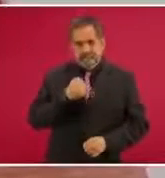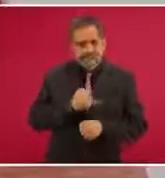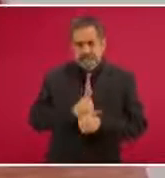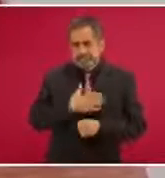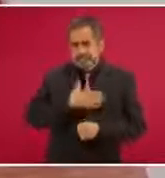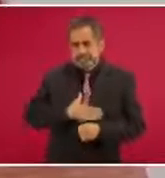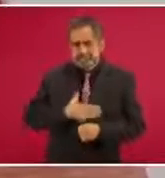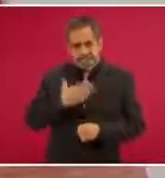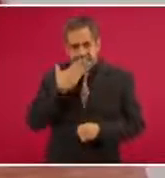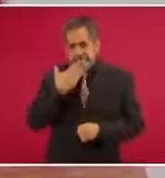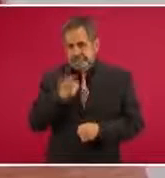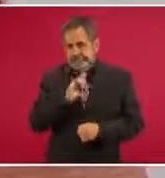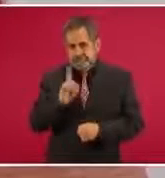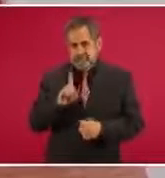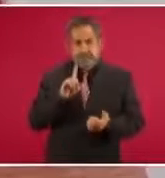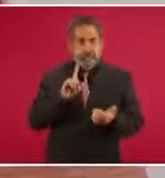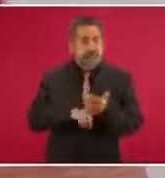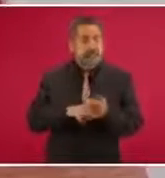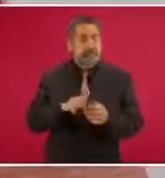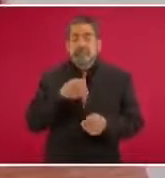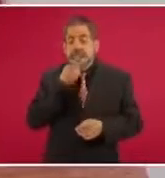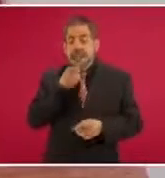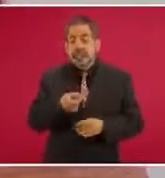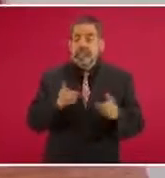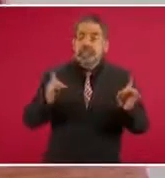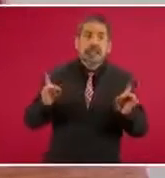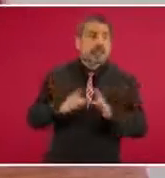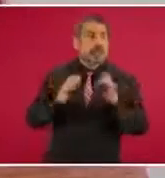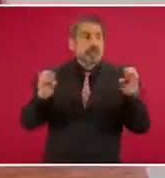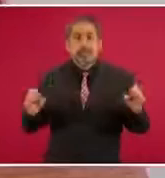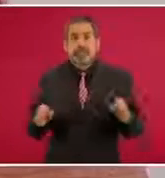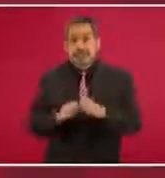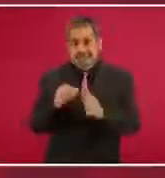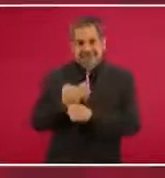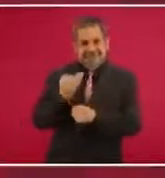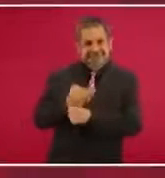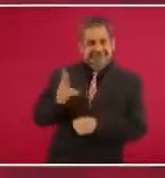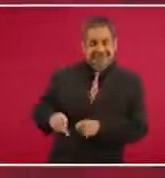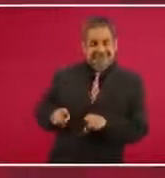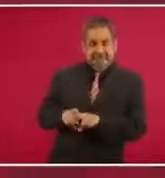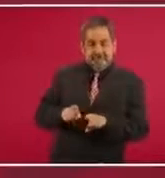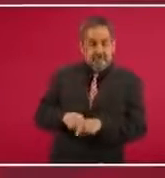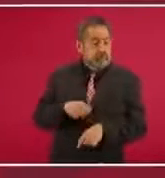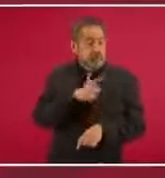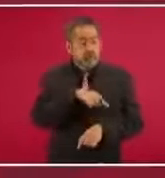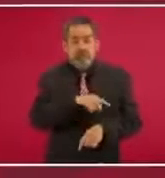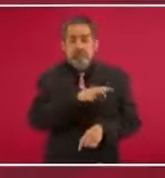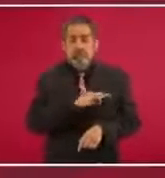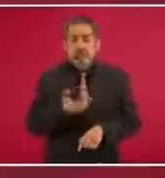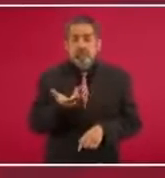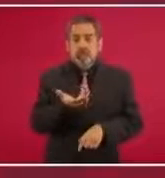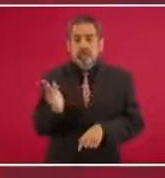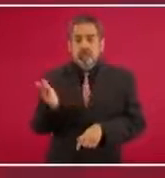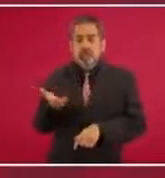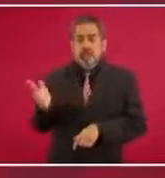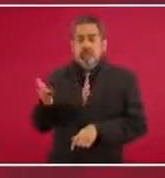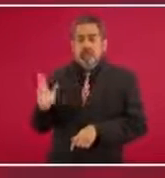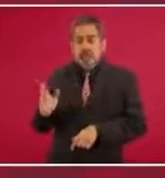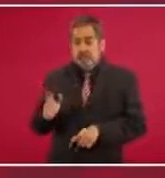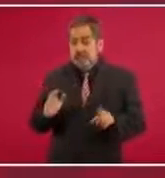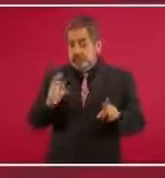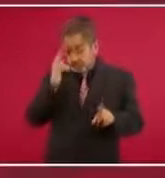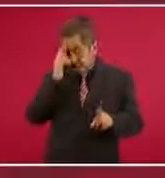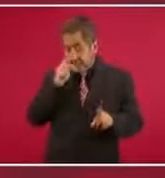en casos de contingencia podían despedir a los trabajadores